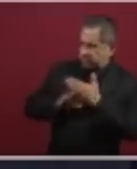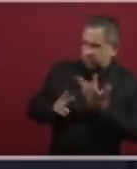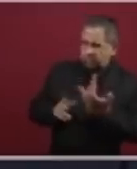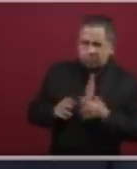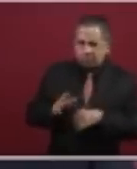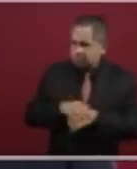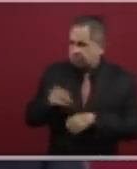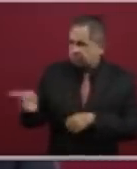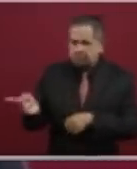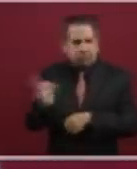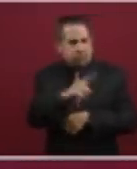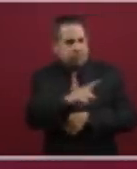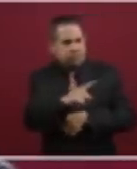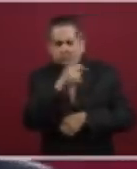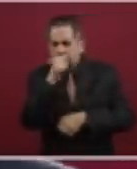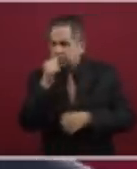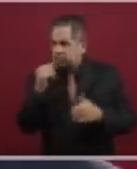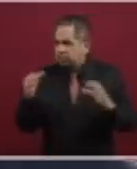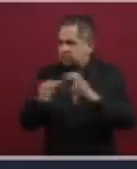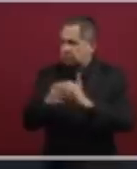porque pensaban que de inmediato